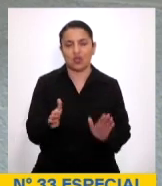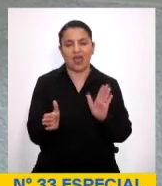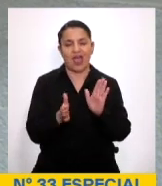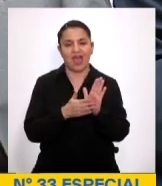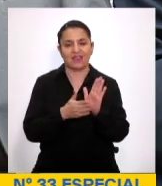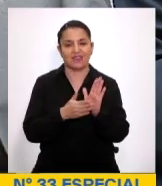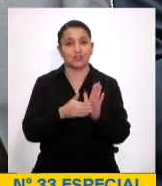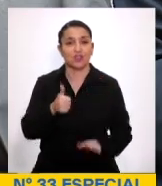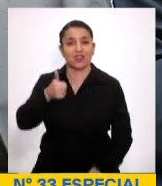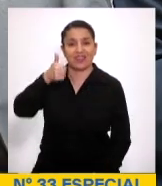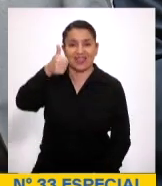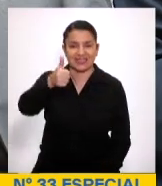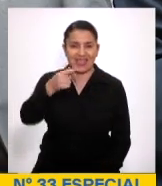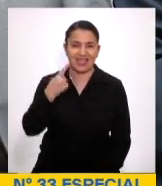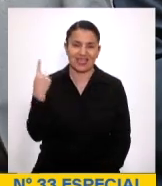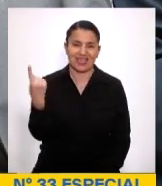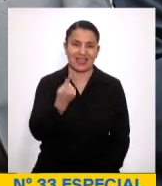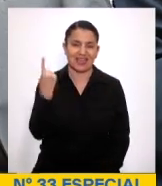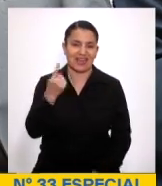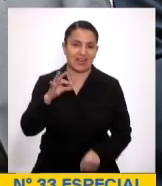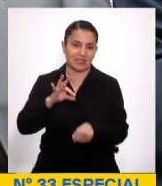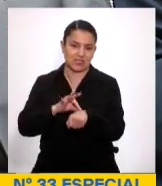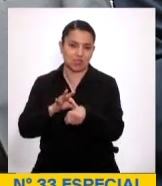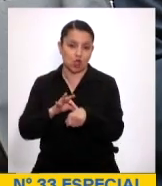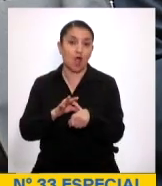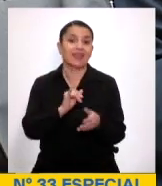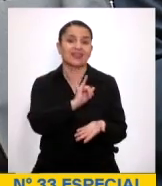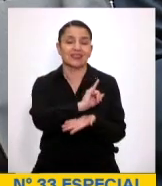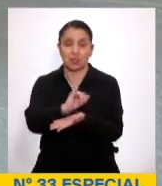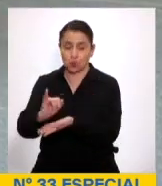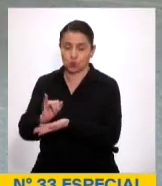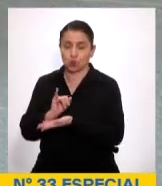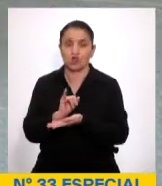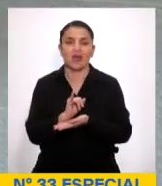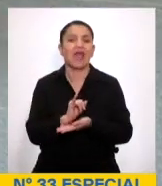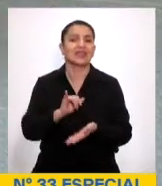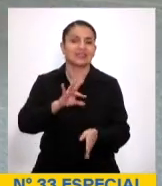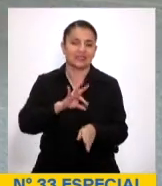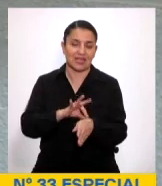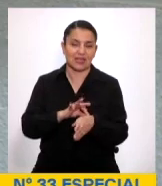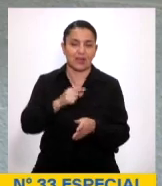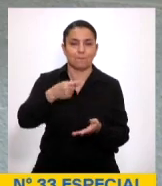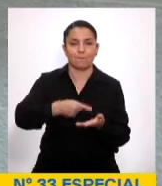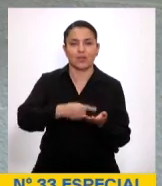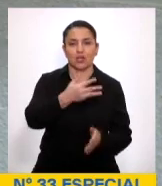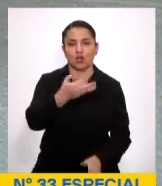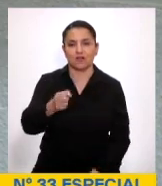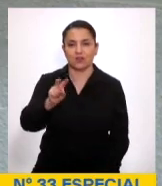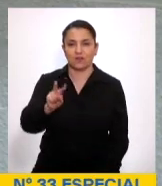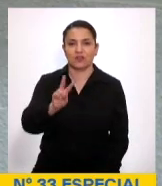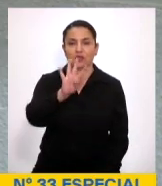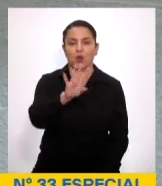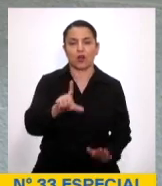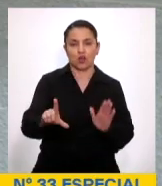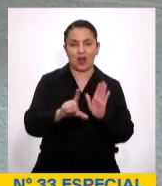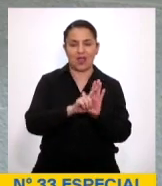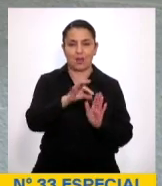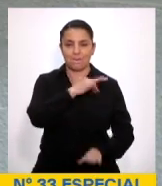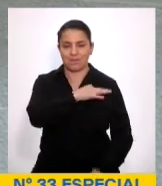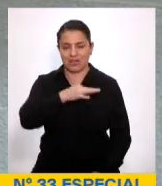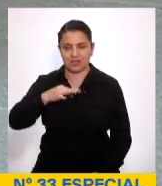dirección general de sanidad y la creación de organismos sanitarios luego ya en 1924 se crea por ley el Ministerio de